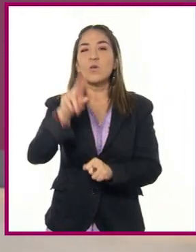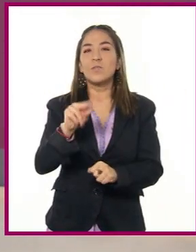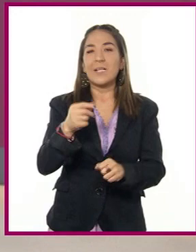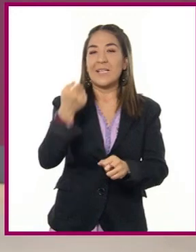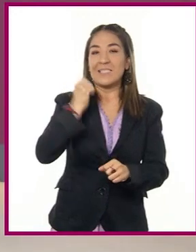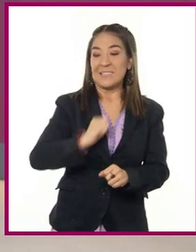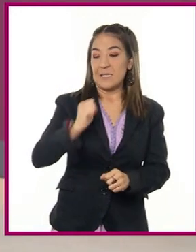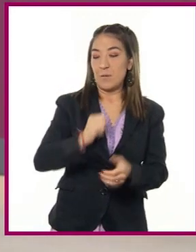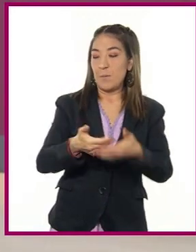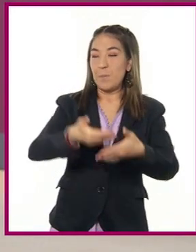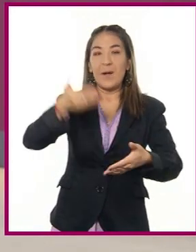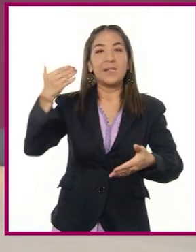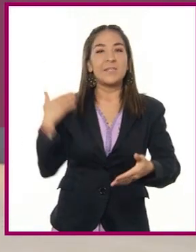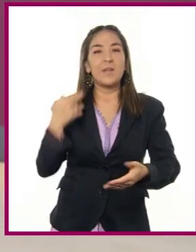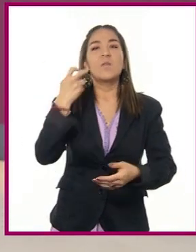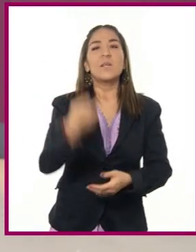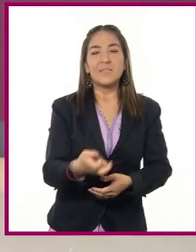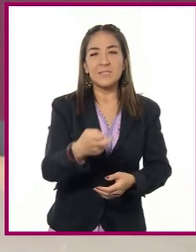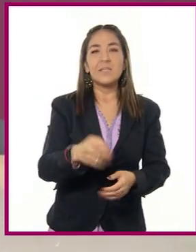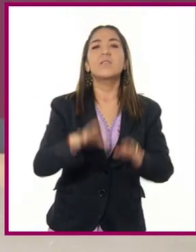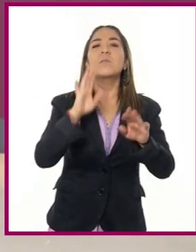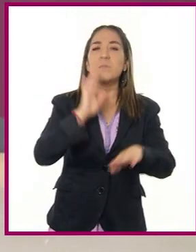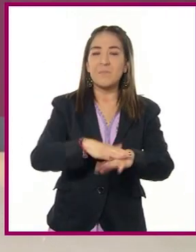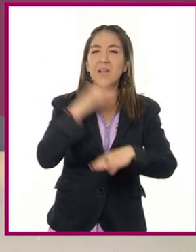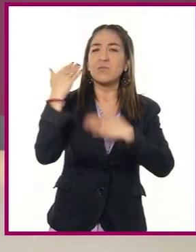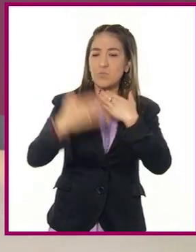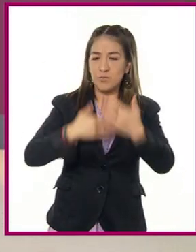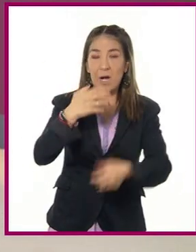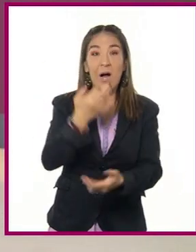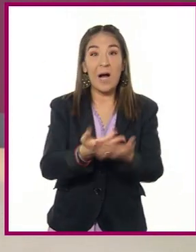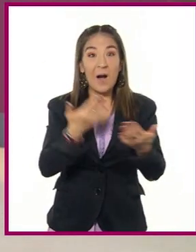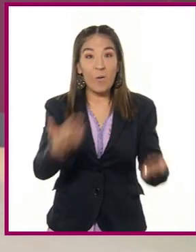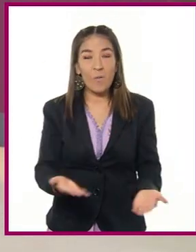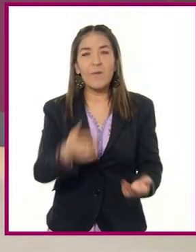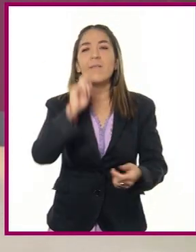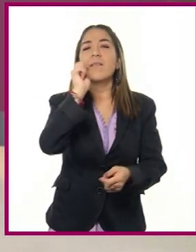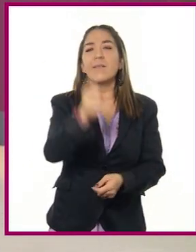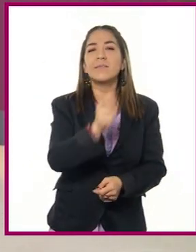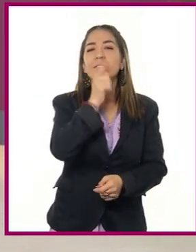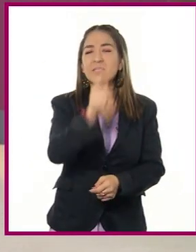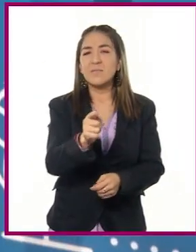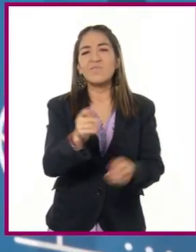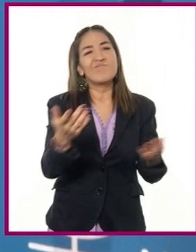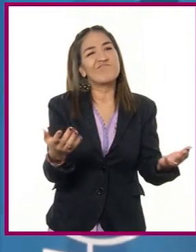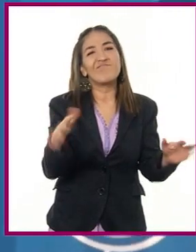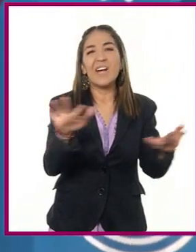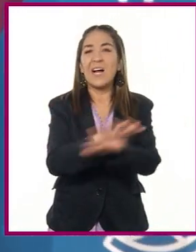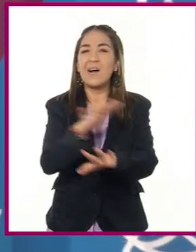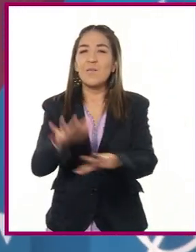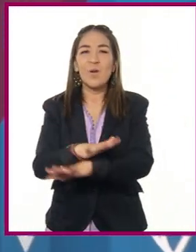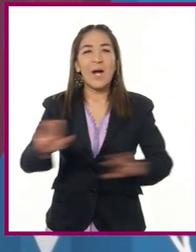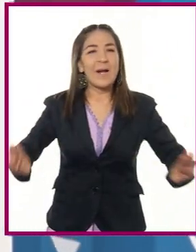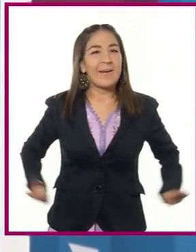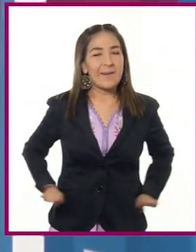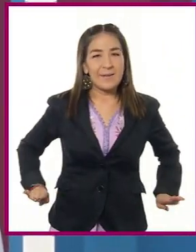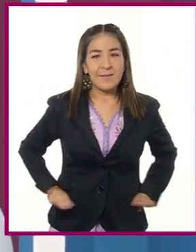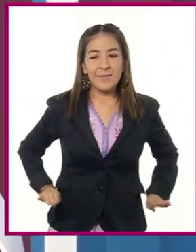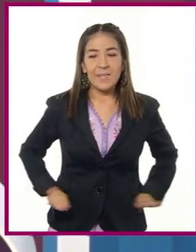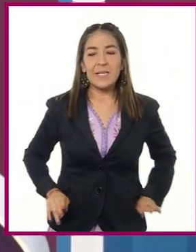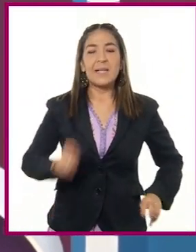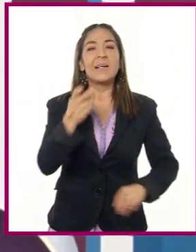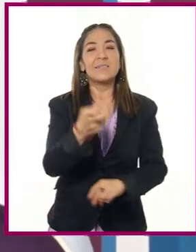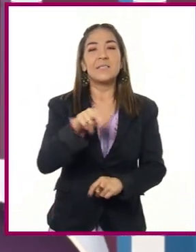ha generalizado en los últimos años para referirse a fenómenos muy distintos. El